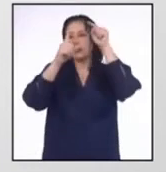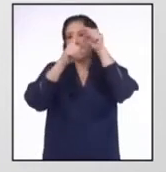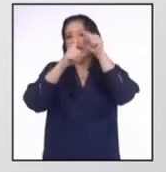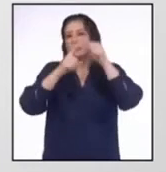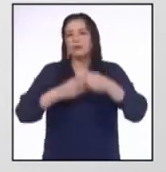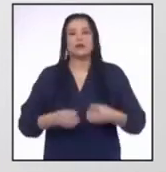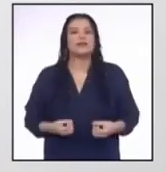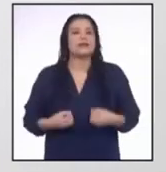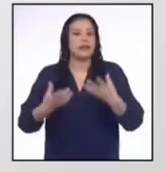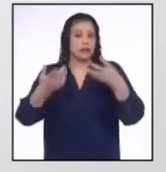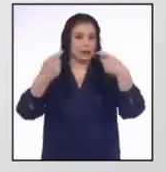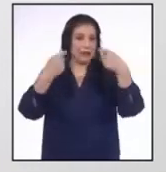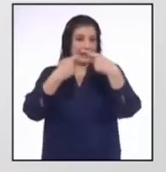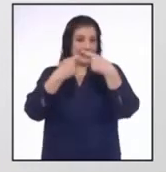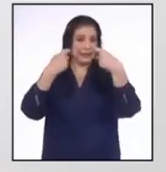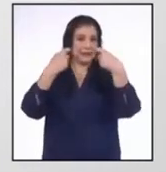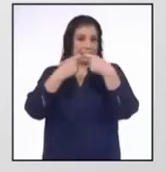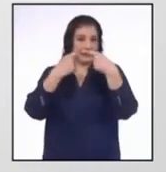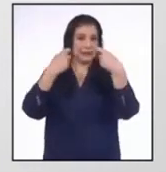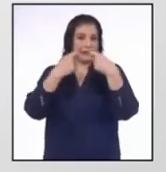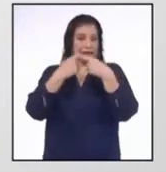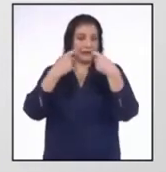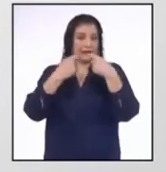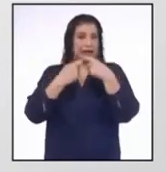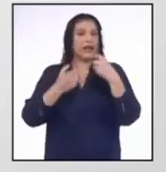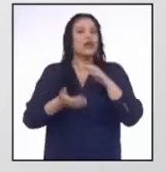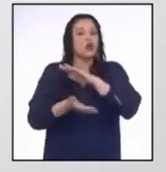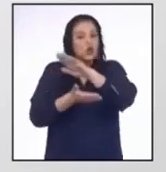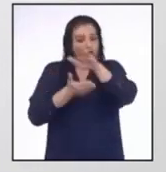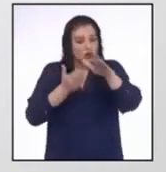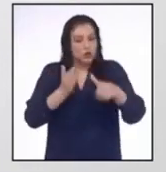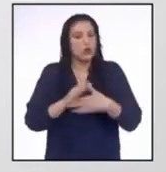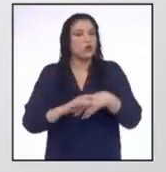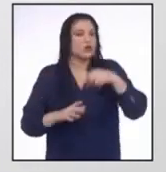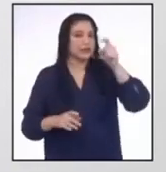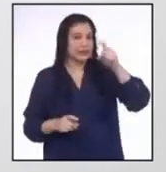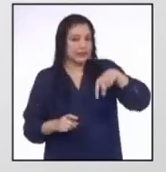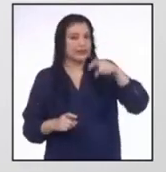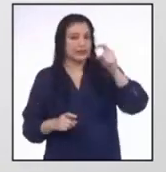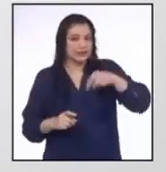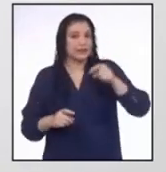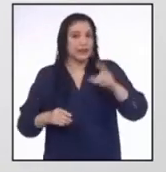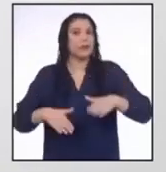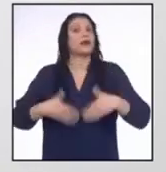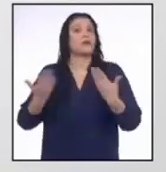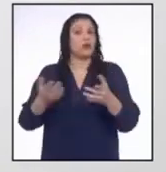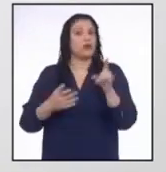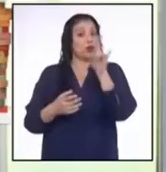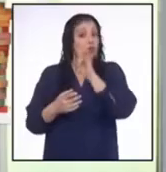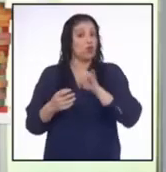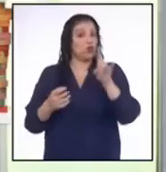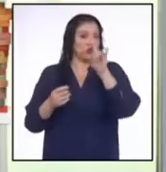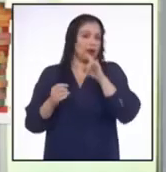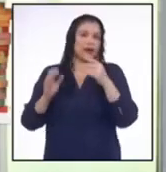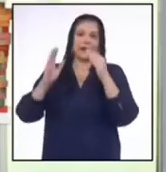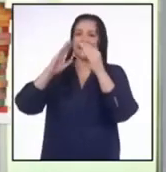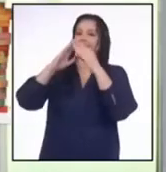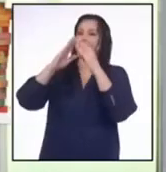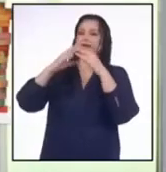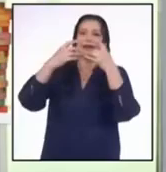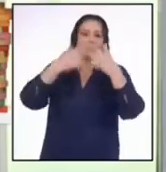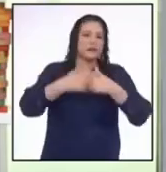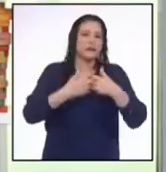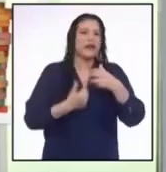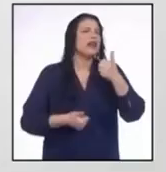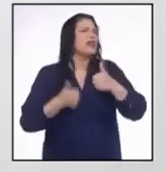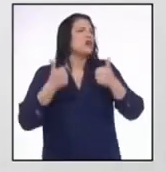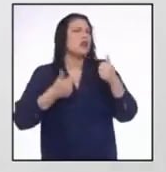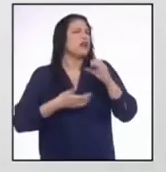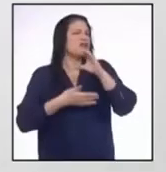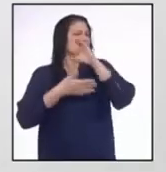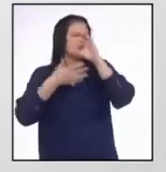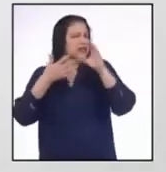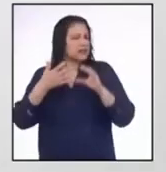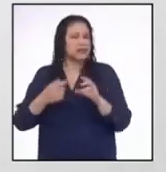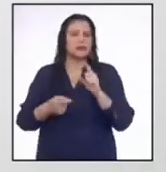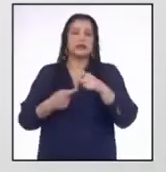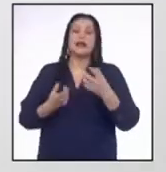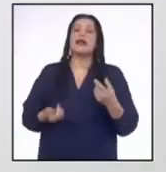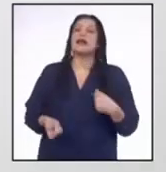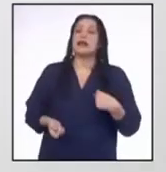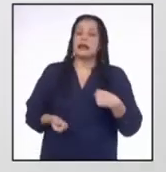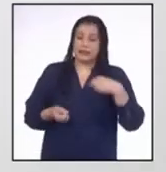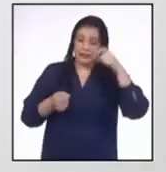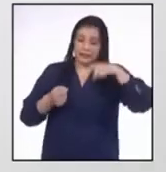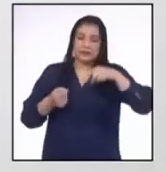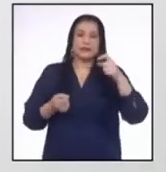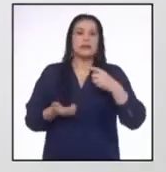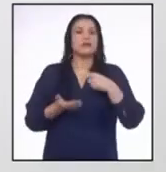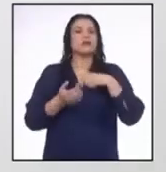entregarnos la energía eléctrica con las condiciones requeridas para poder usarla. ¿Cuáles son esas condiciones? Nos debe